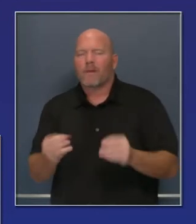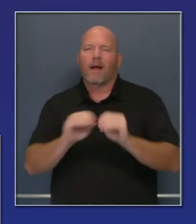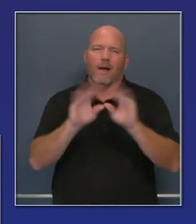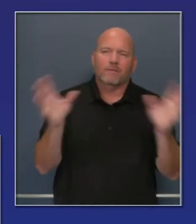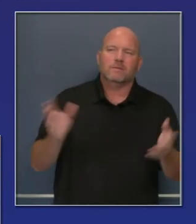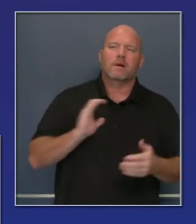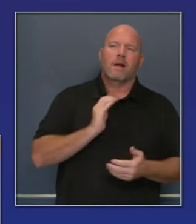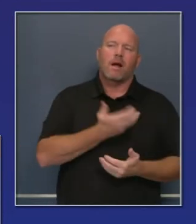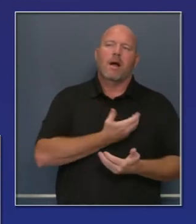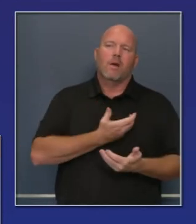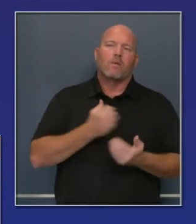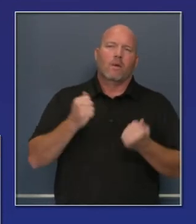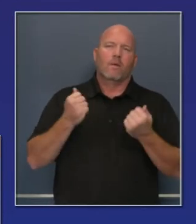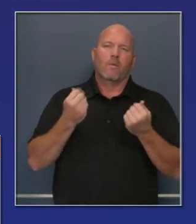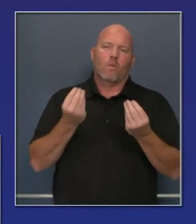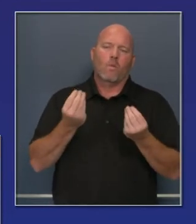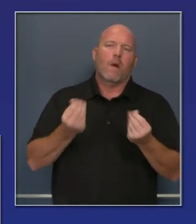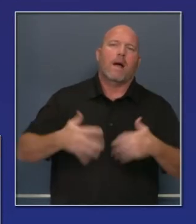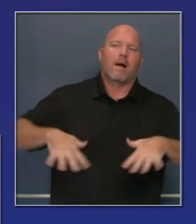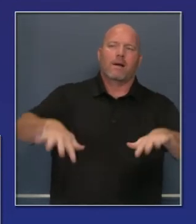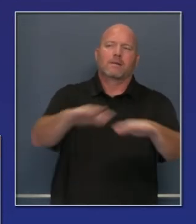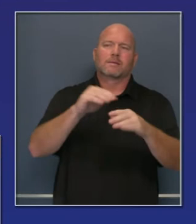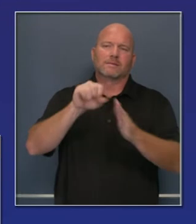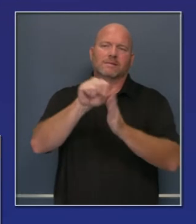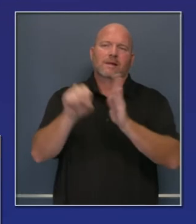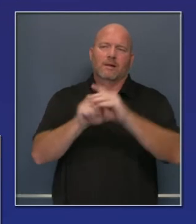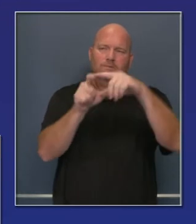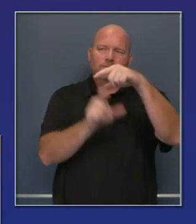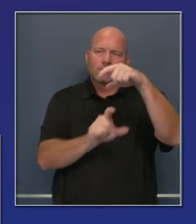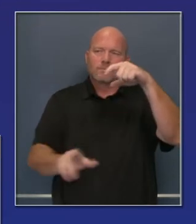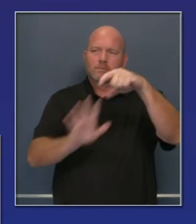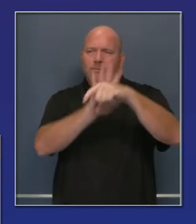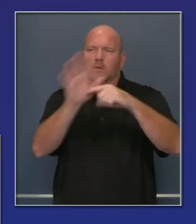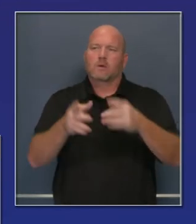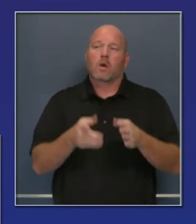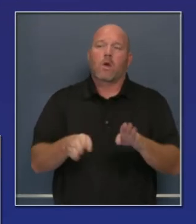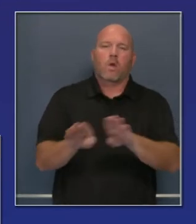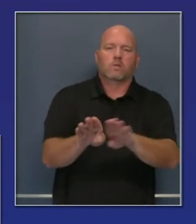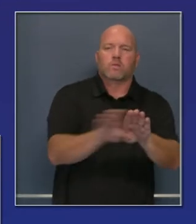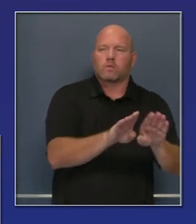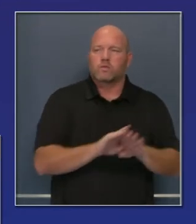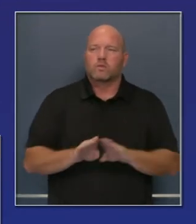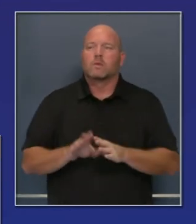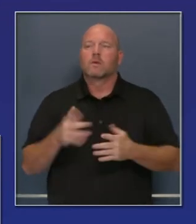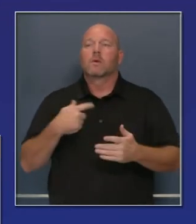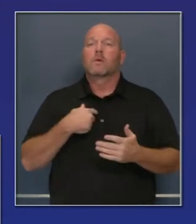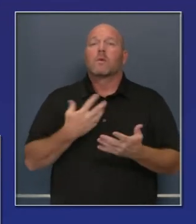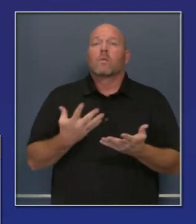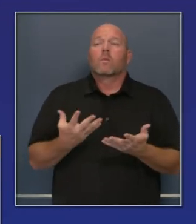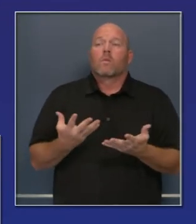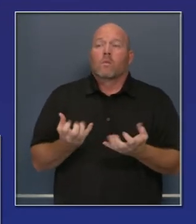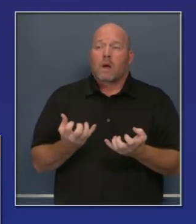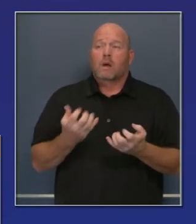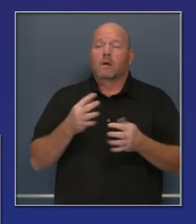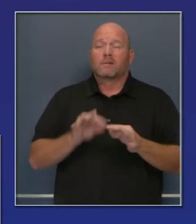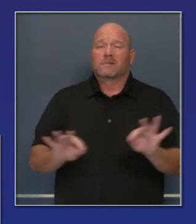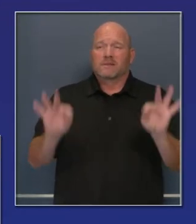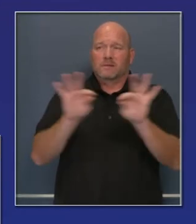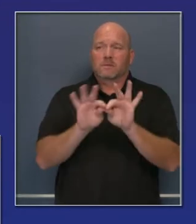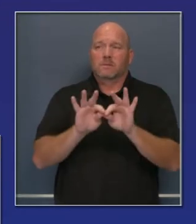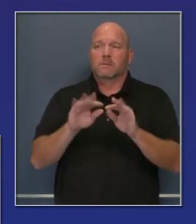Y obviamente nuestros parques nacionales. Les queremos recordar